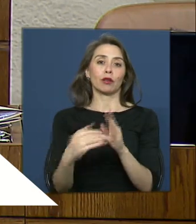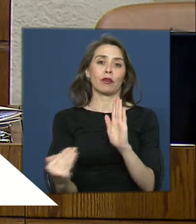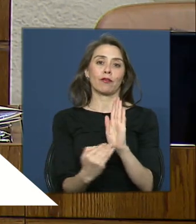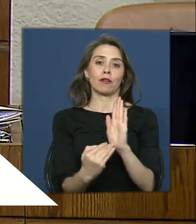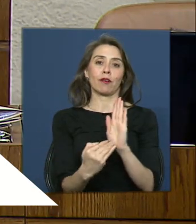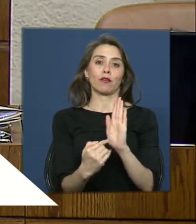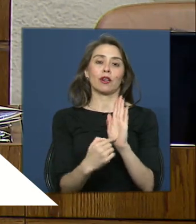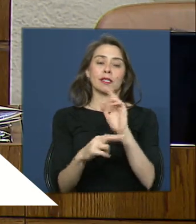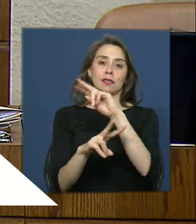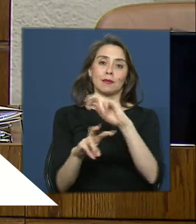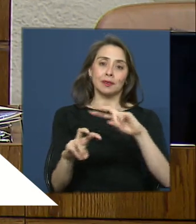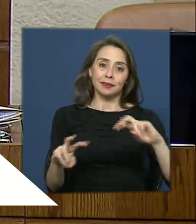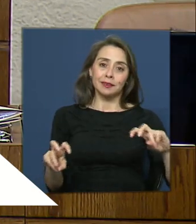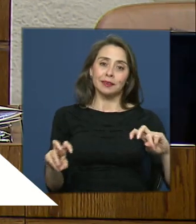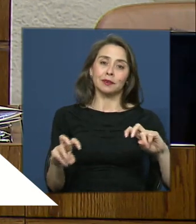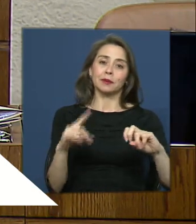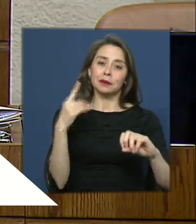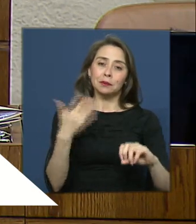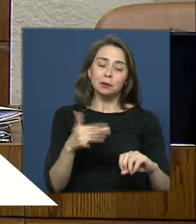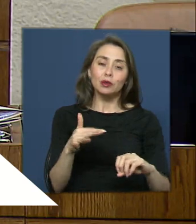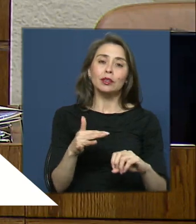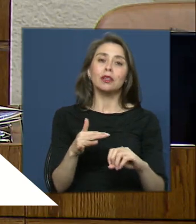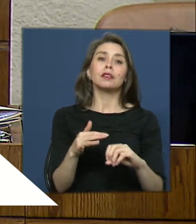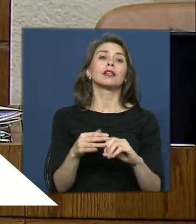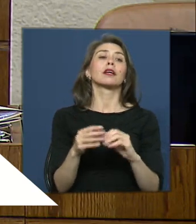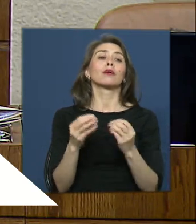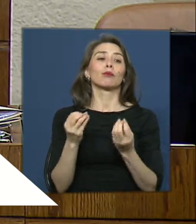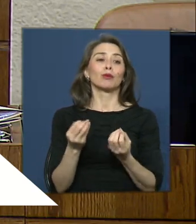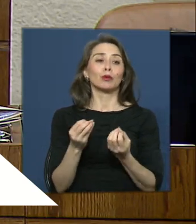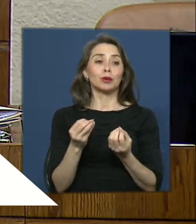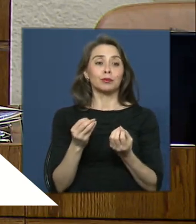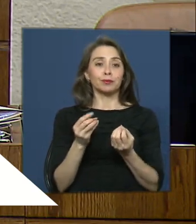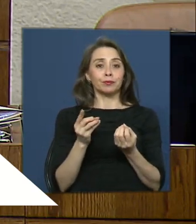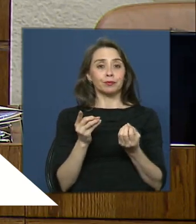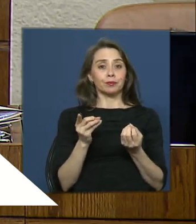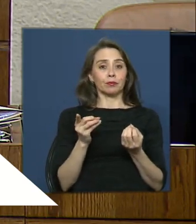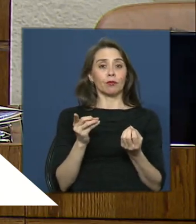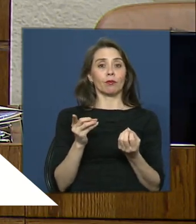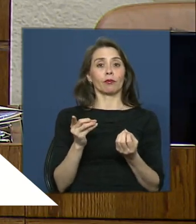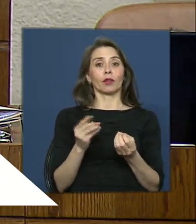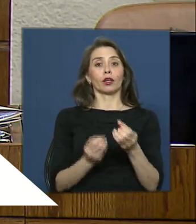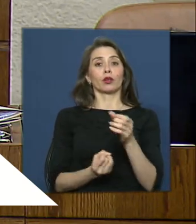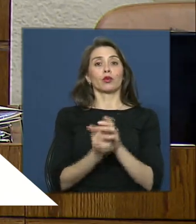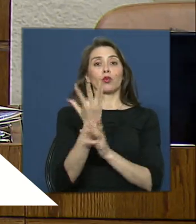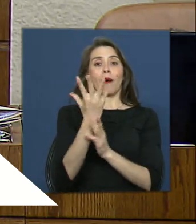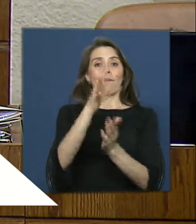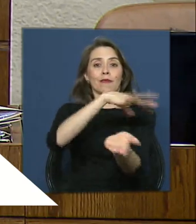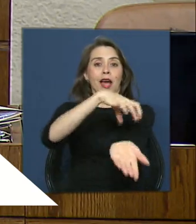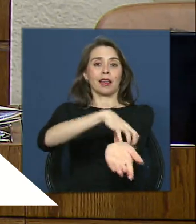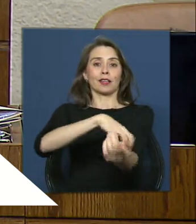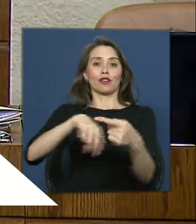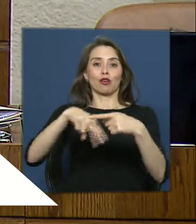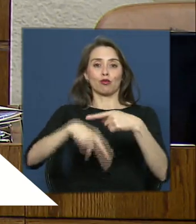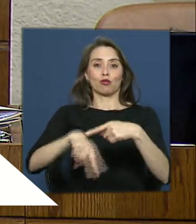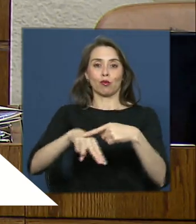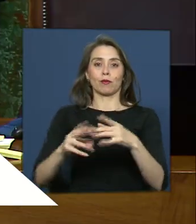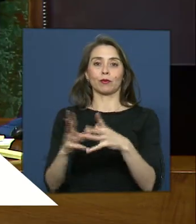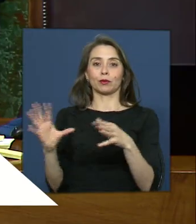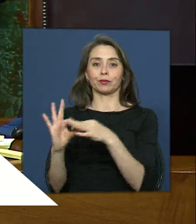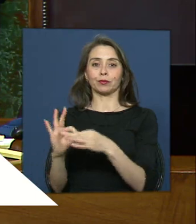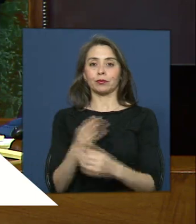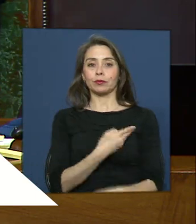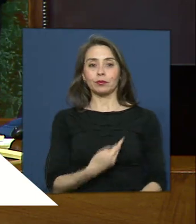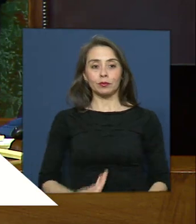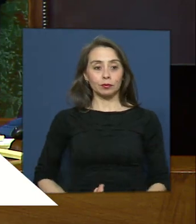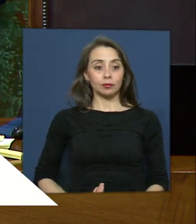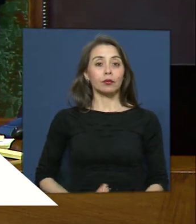este estudio necesario, ¿no es cierto?, para actualizar lo que tiene que ver con la nueva región de Ñuble, presidente. Muchas gracias.